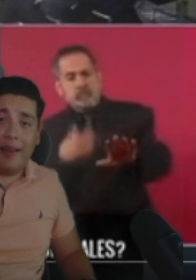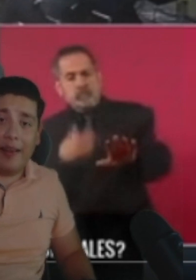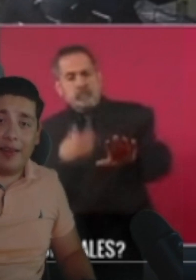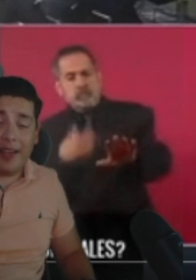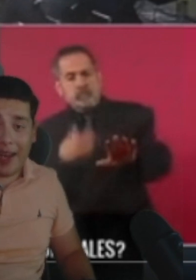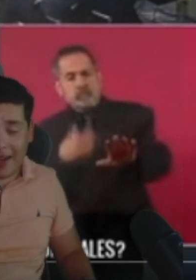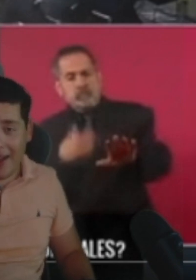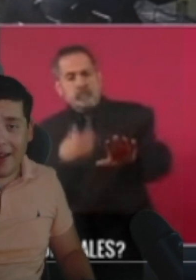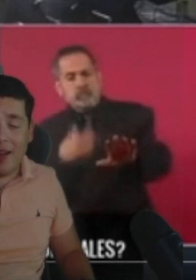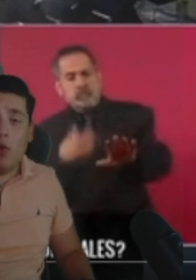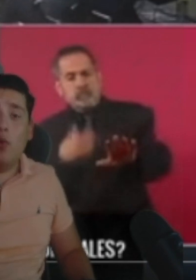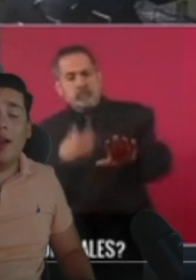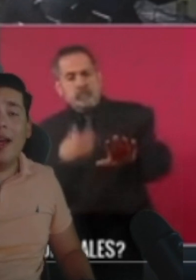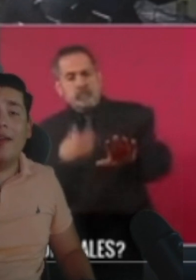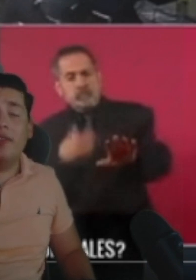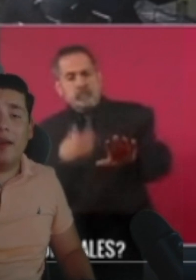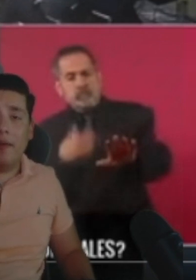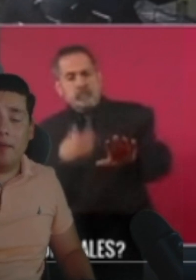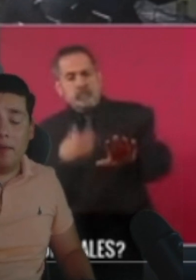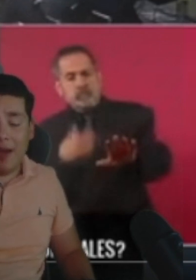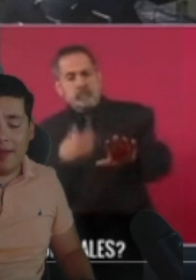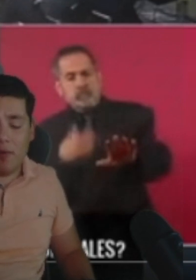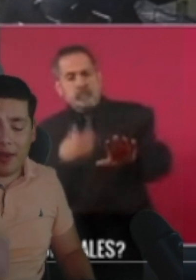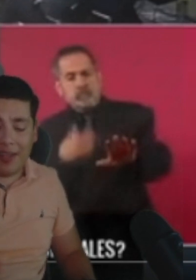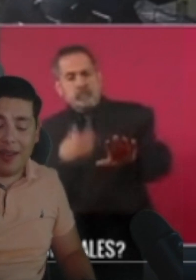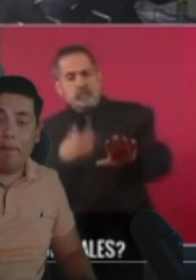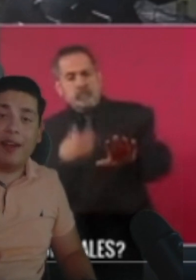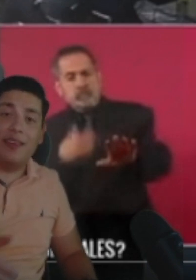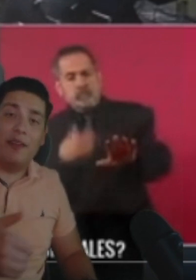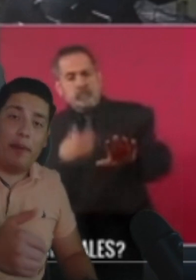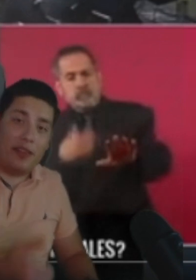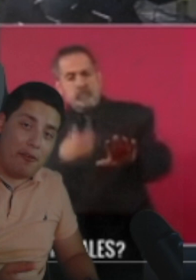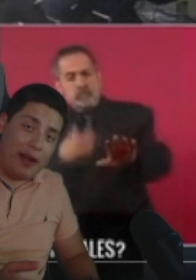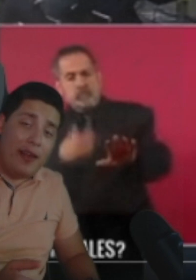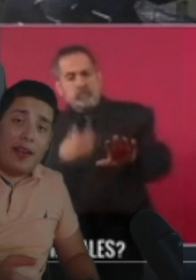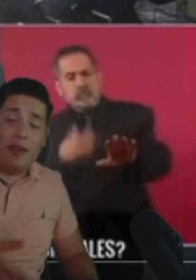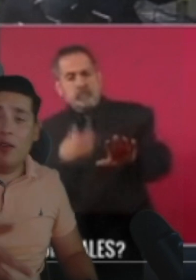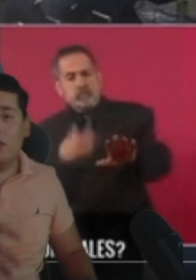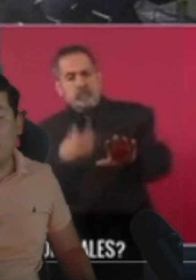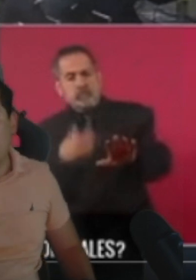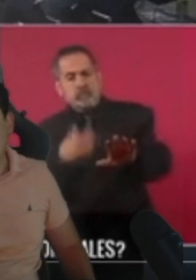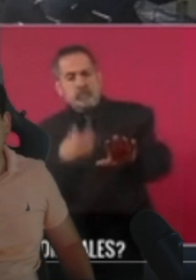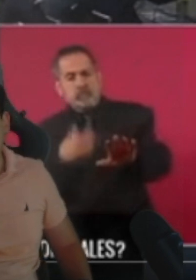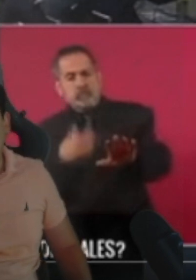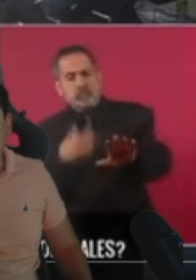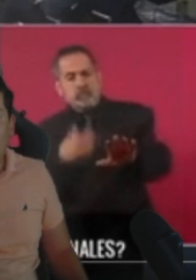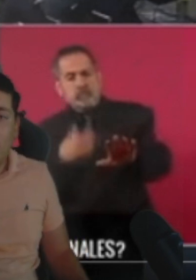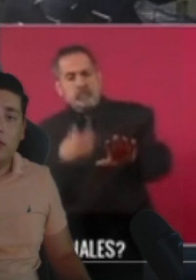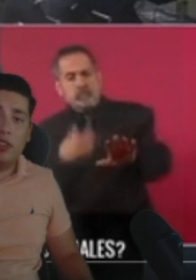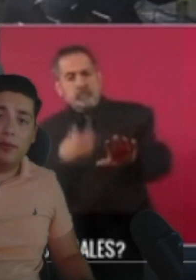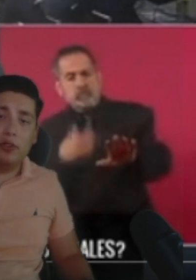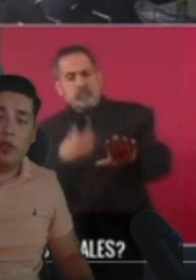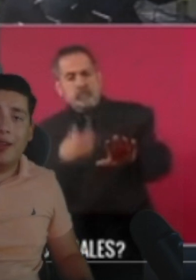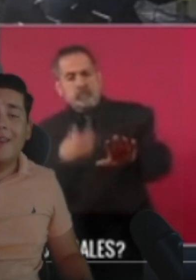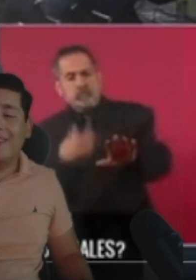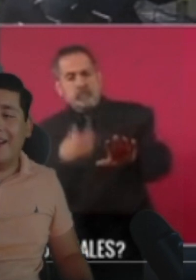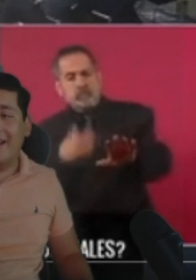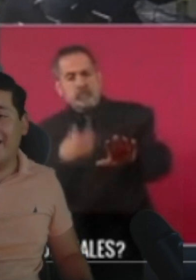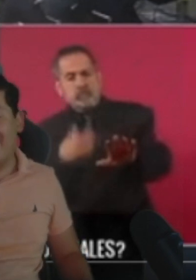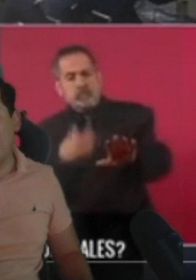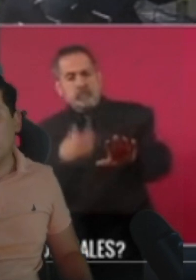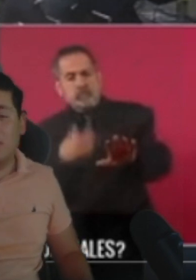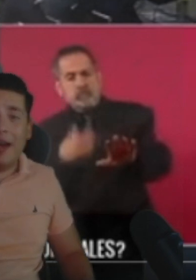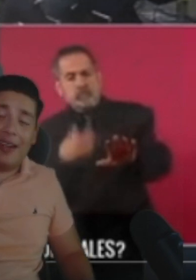que se genere una democracia participativa y no simplemente como la conocemos hoy